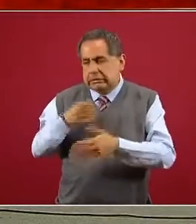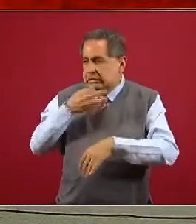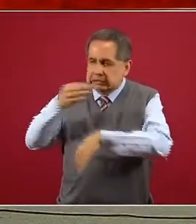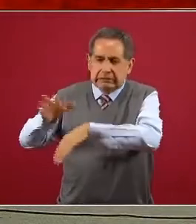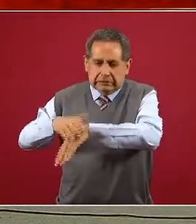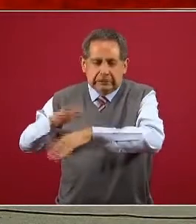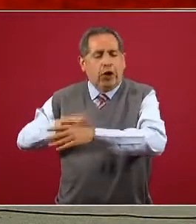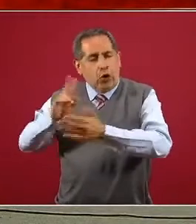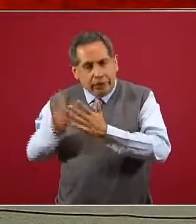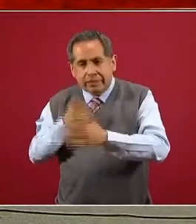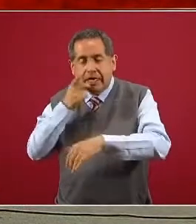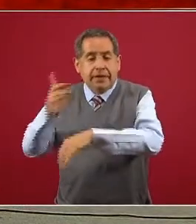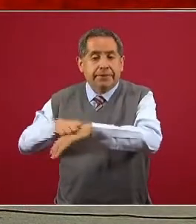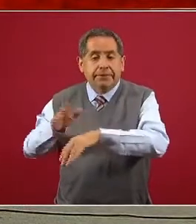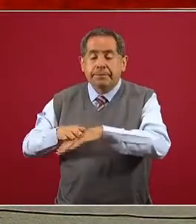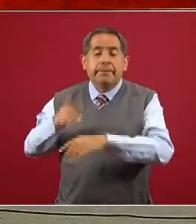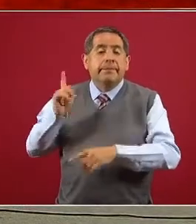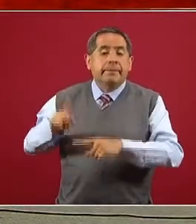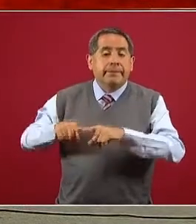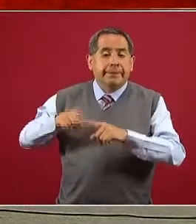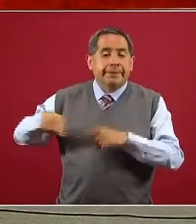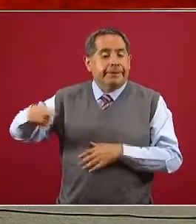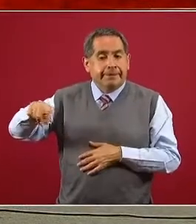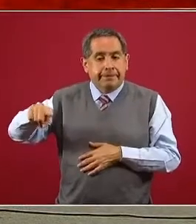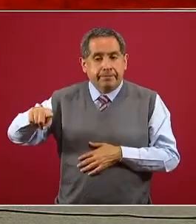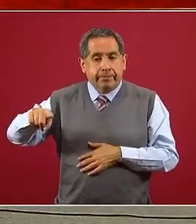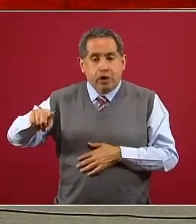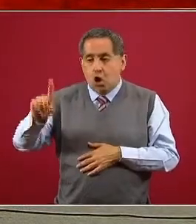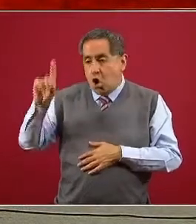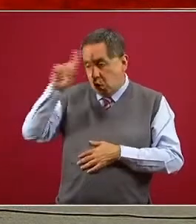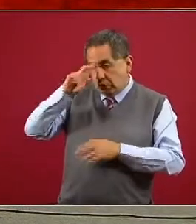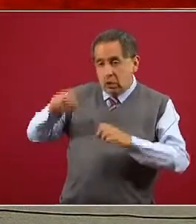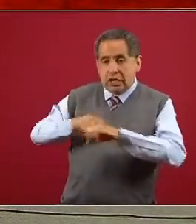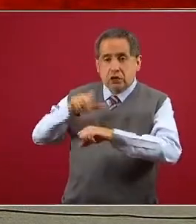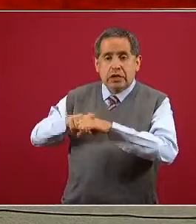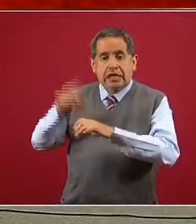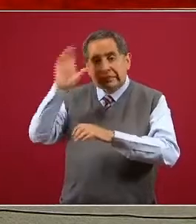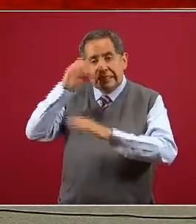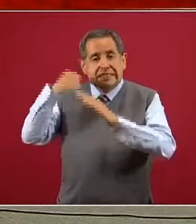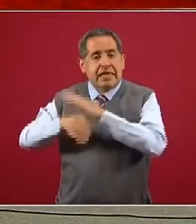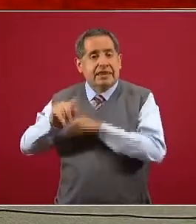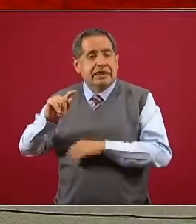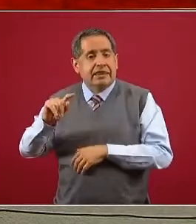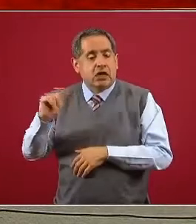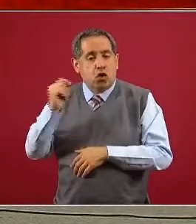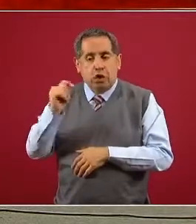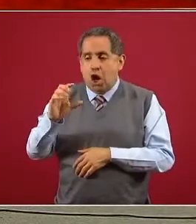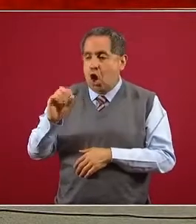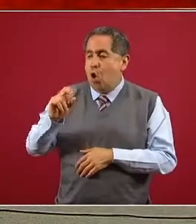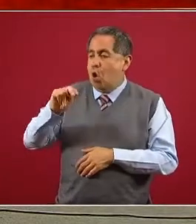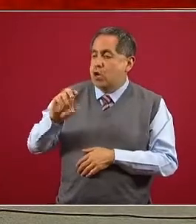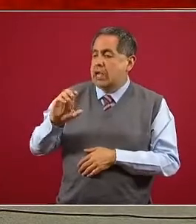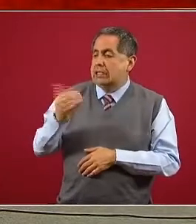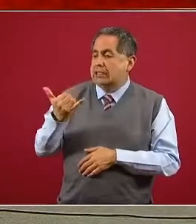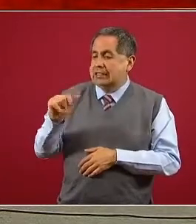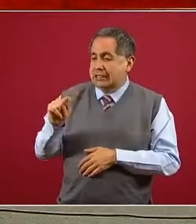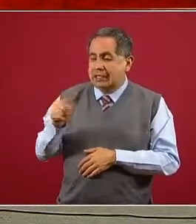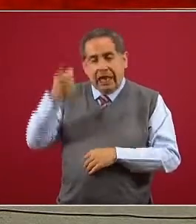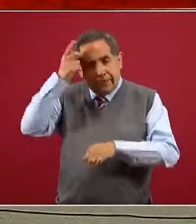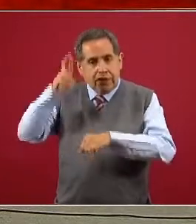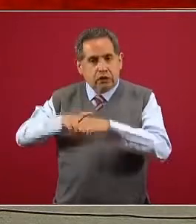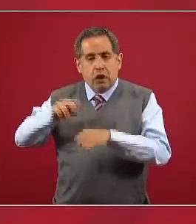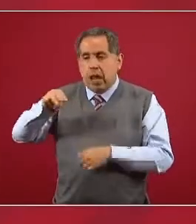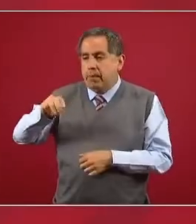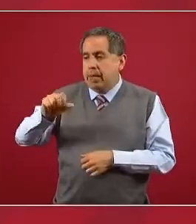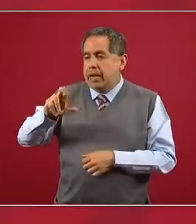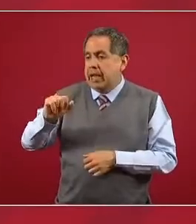pena volverlo a hacer. En primer lugar, a el Consejo Nacional de Ciencia y Tecnología, a su directora, la doctora María